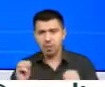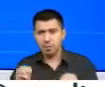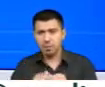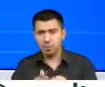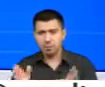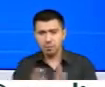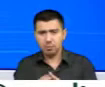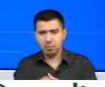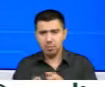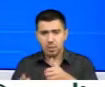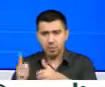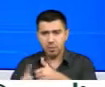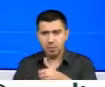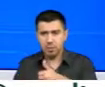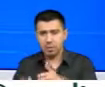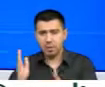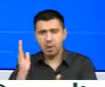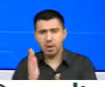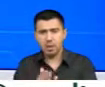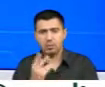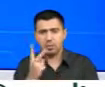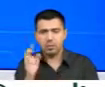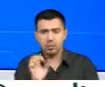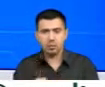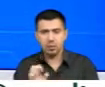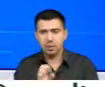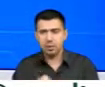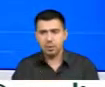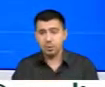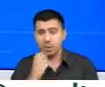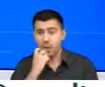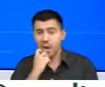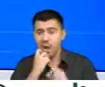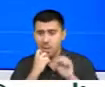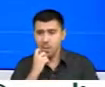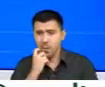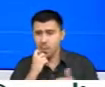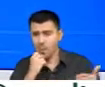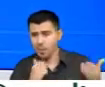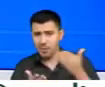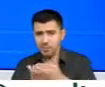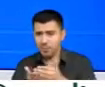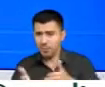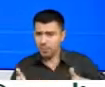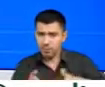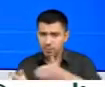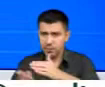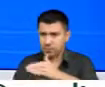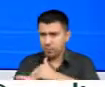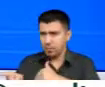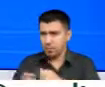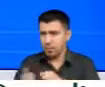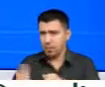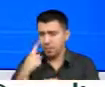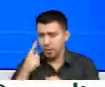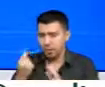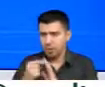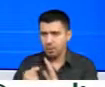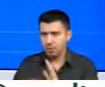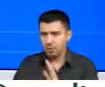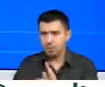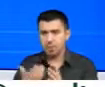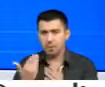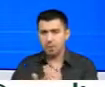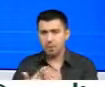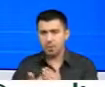por los corredores humanitarios siempre y cuando presenten los documentos exigidos por las autoridades de migración de los dos países.